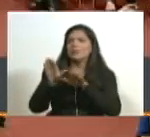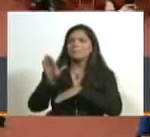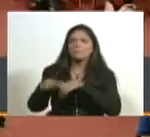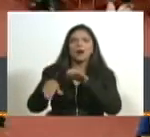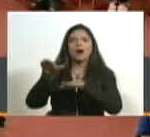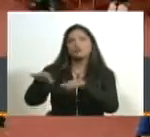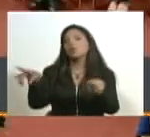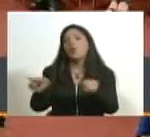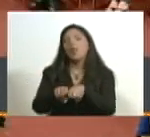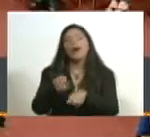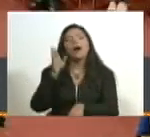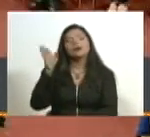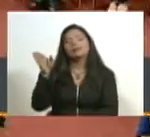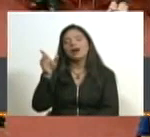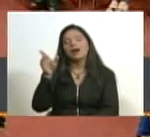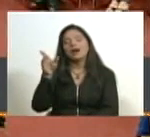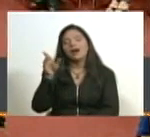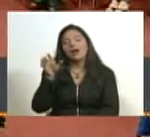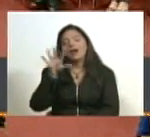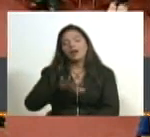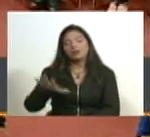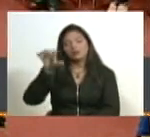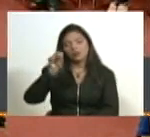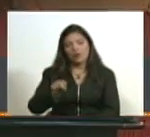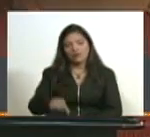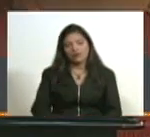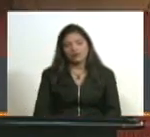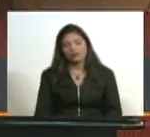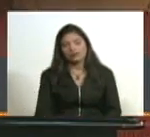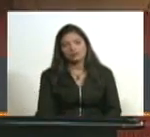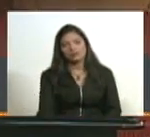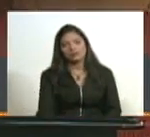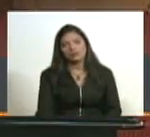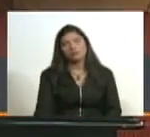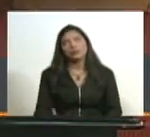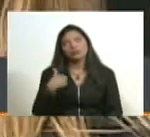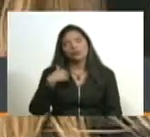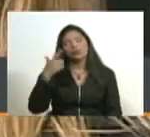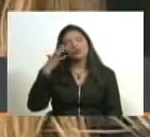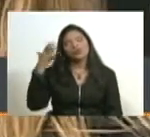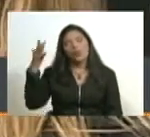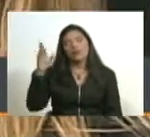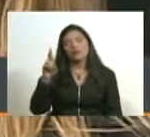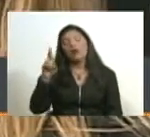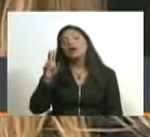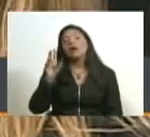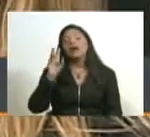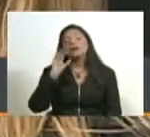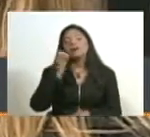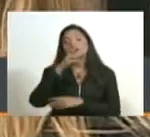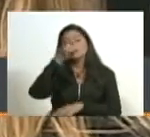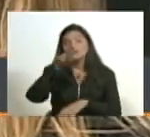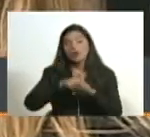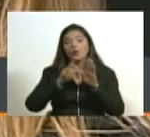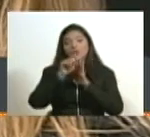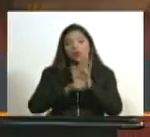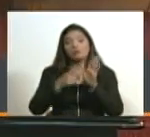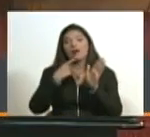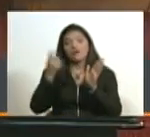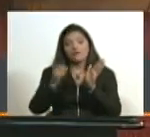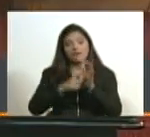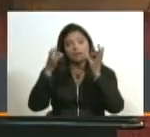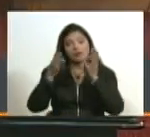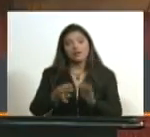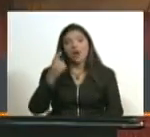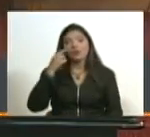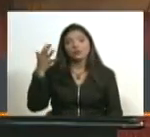las que estableció Nelson Mandela en Sudáfrica. Sueño con eso. Y la Asamblea Nacional Constituyente va a hacer realidad ese